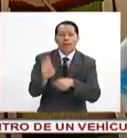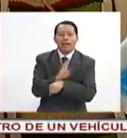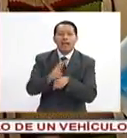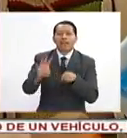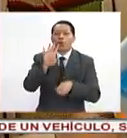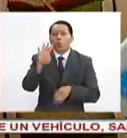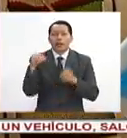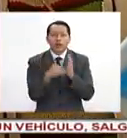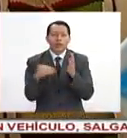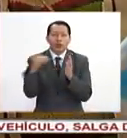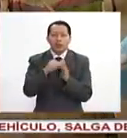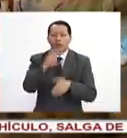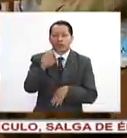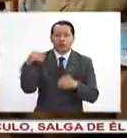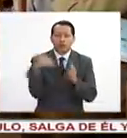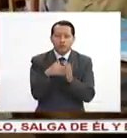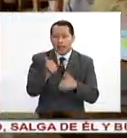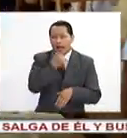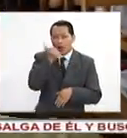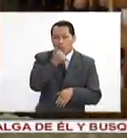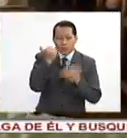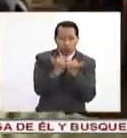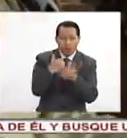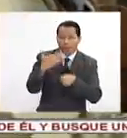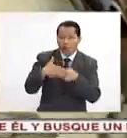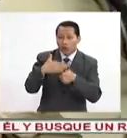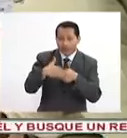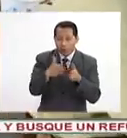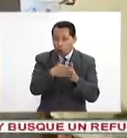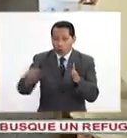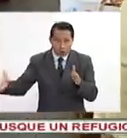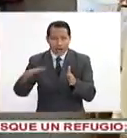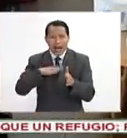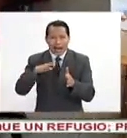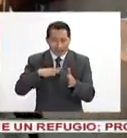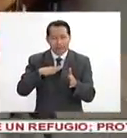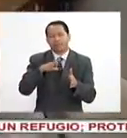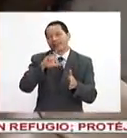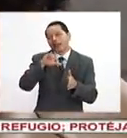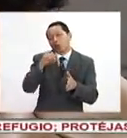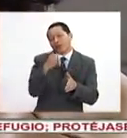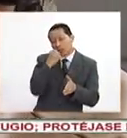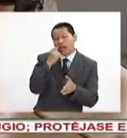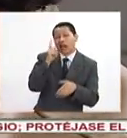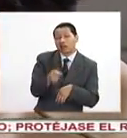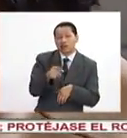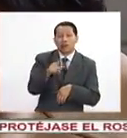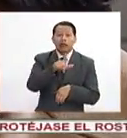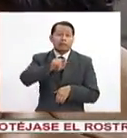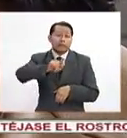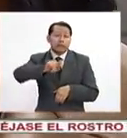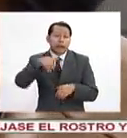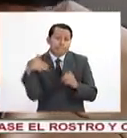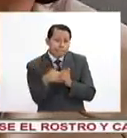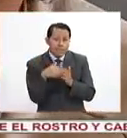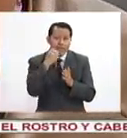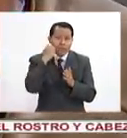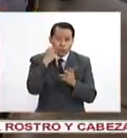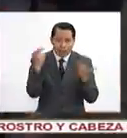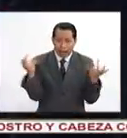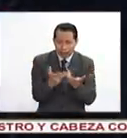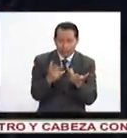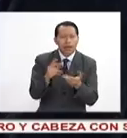de más de 4.400.000 alumnos y que para el próximo ciclo escolar se va a aplicar en poco más de 70.000 escuelas